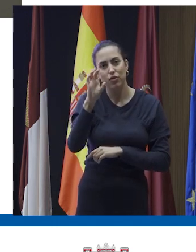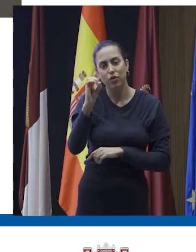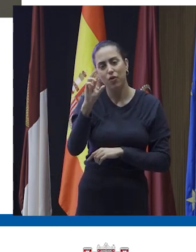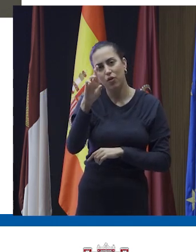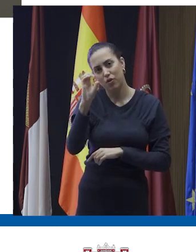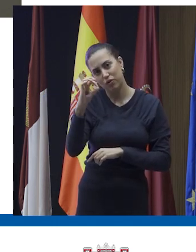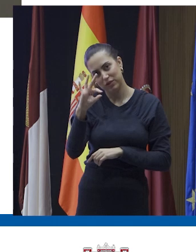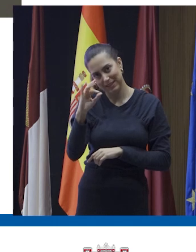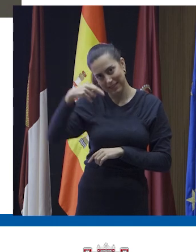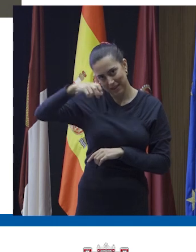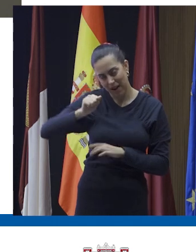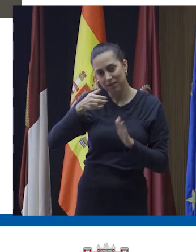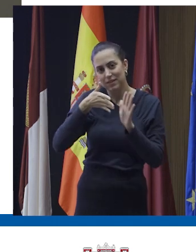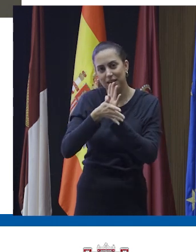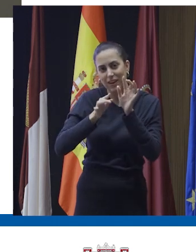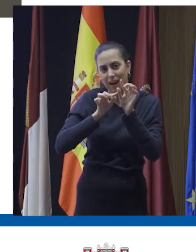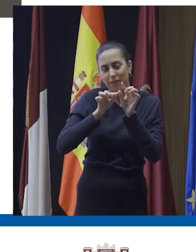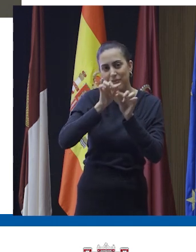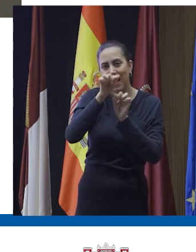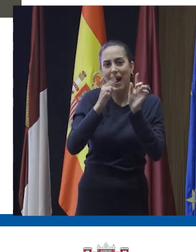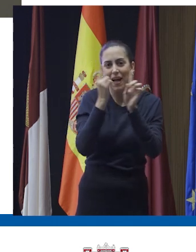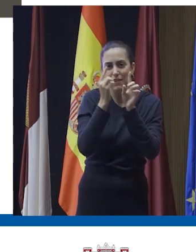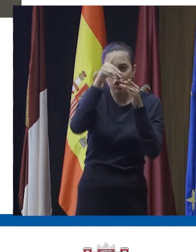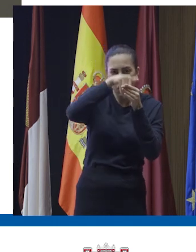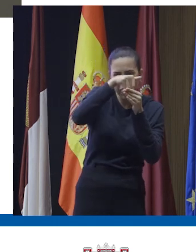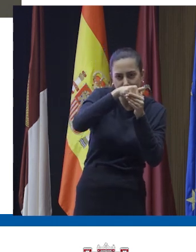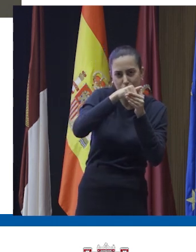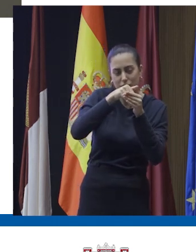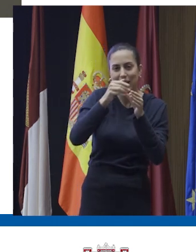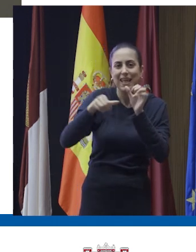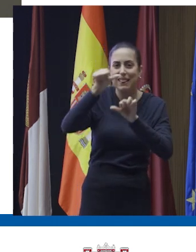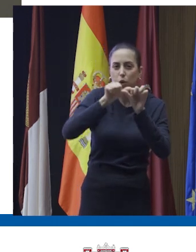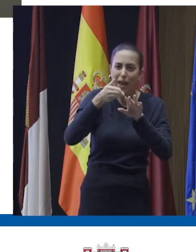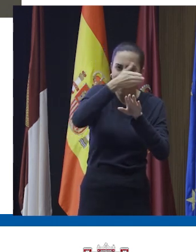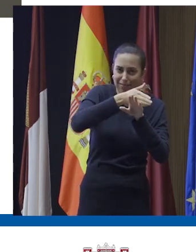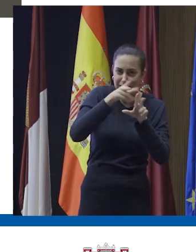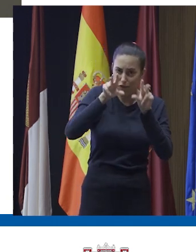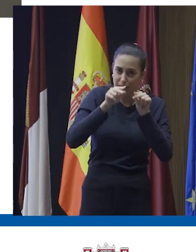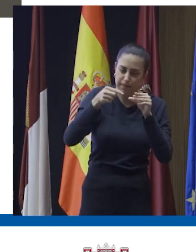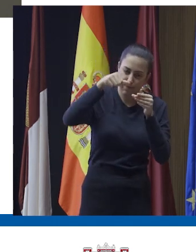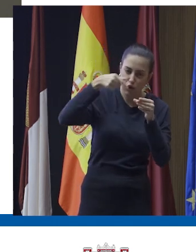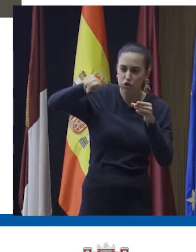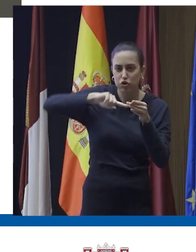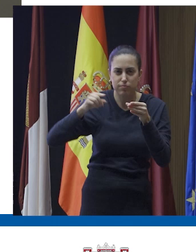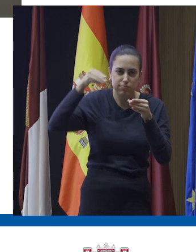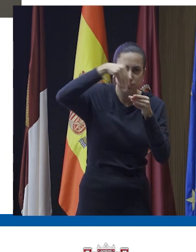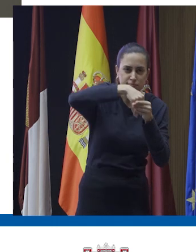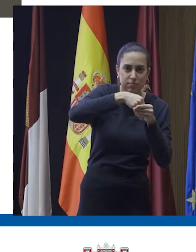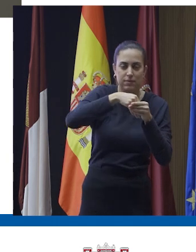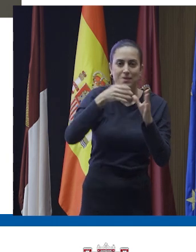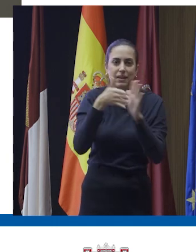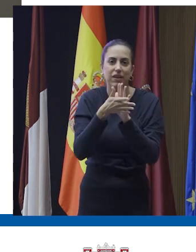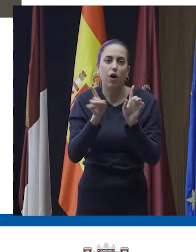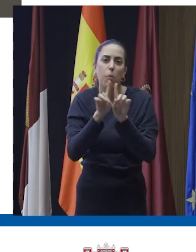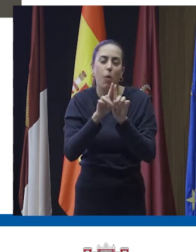antibiótico dentro de cámara anterior al finalizar la cirugía. ¿Vale? Estas gotas antibióticos también pueden reducir el riesgo, son más preventivas, pero